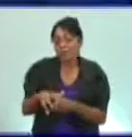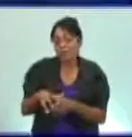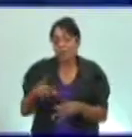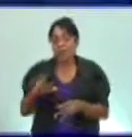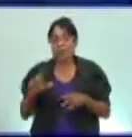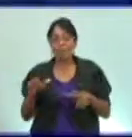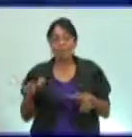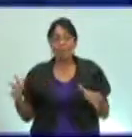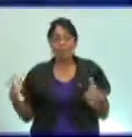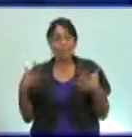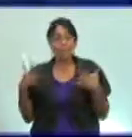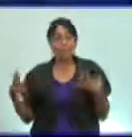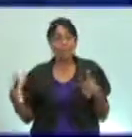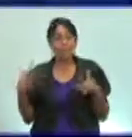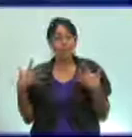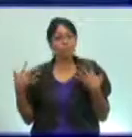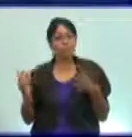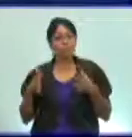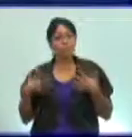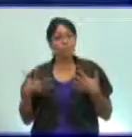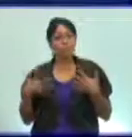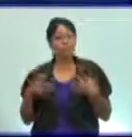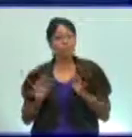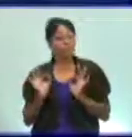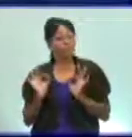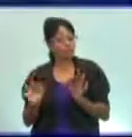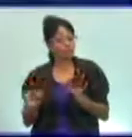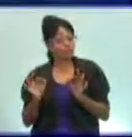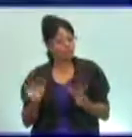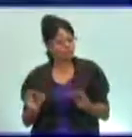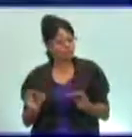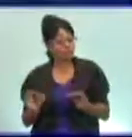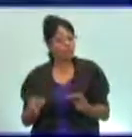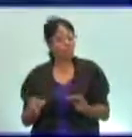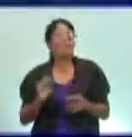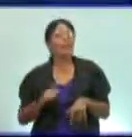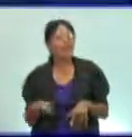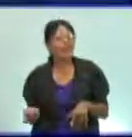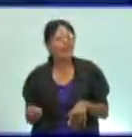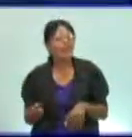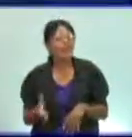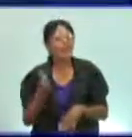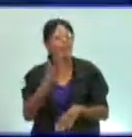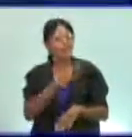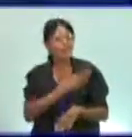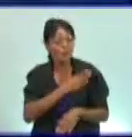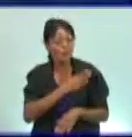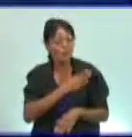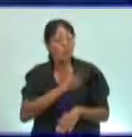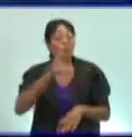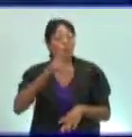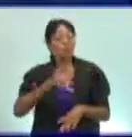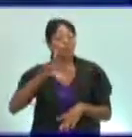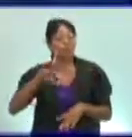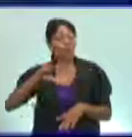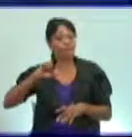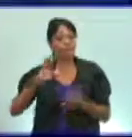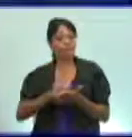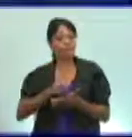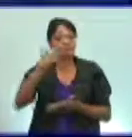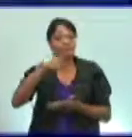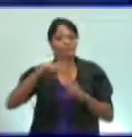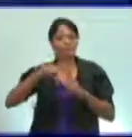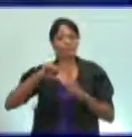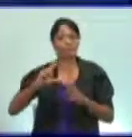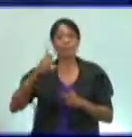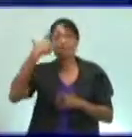climática tropical, siempre el apellido, zona climática tropical, porque estamos hablando, teniendo en cuenta la clasificación de